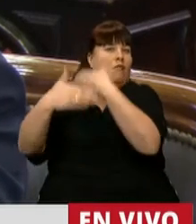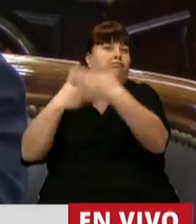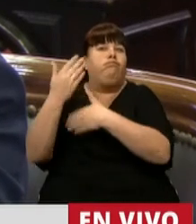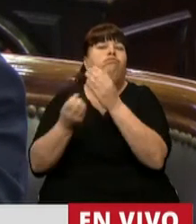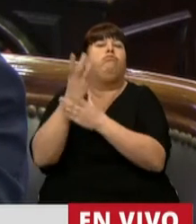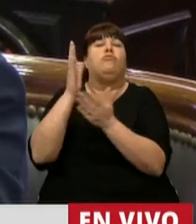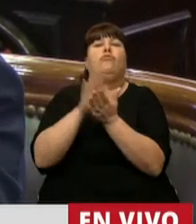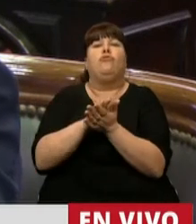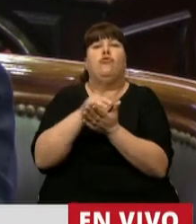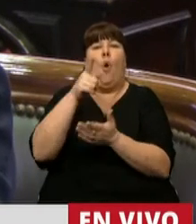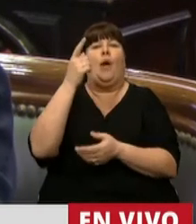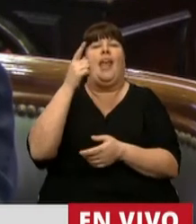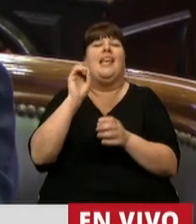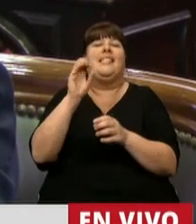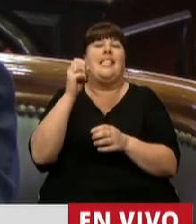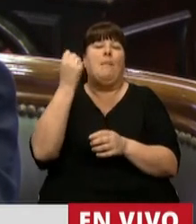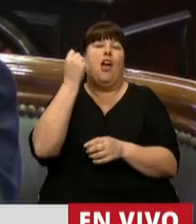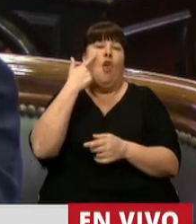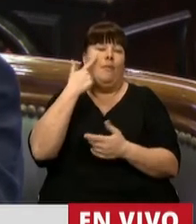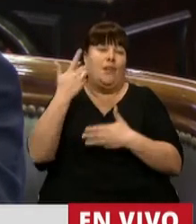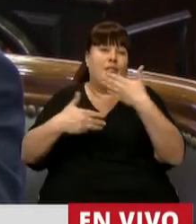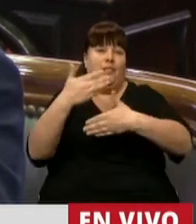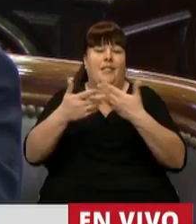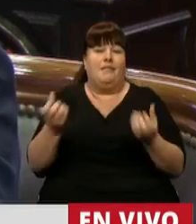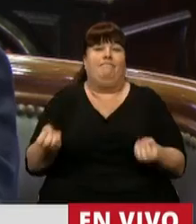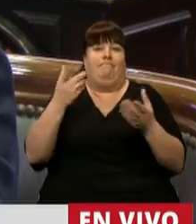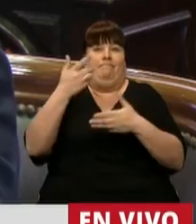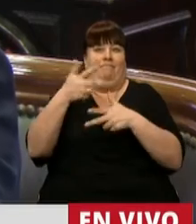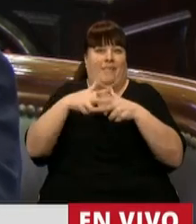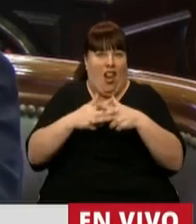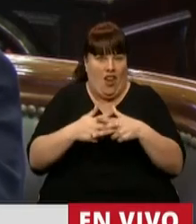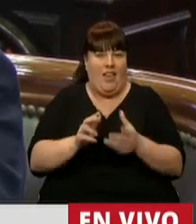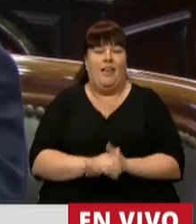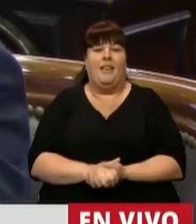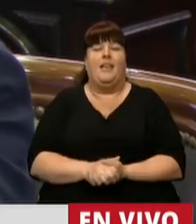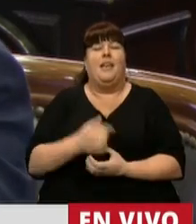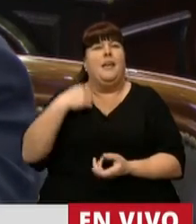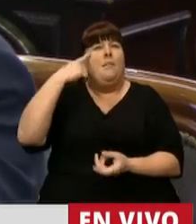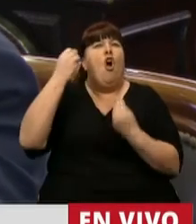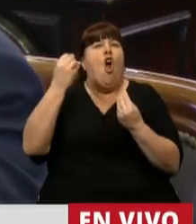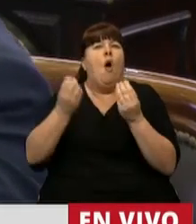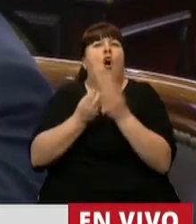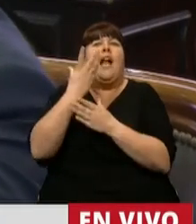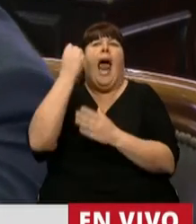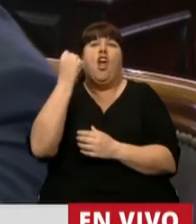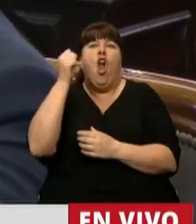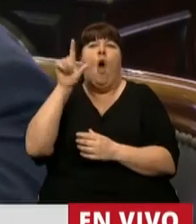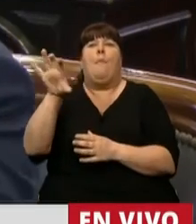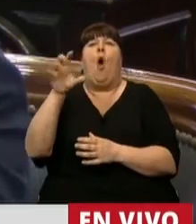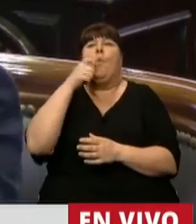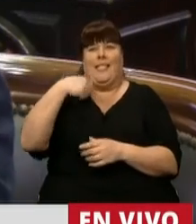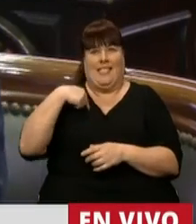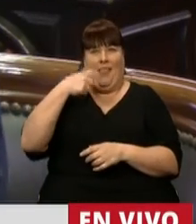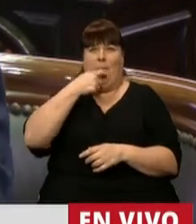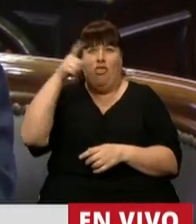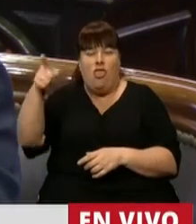que hicimos sobre la economía del conocimiento. Y la verdad que pensando cómo desarrollar económicamente una provincia como de la